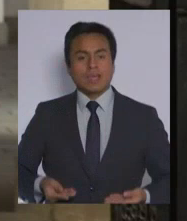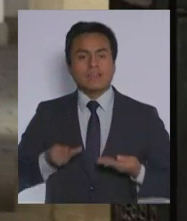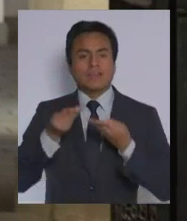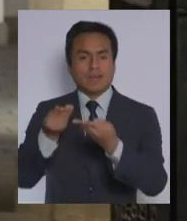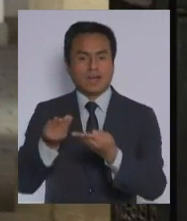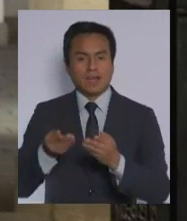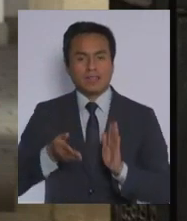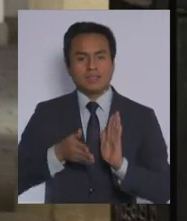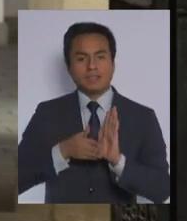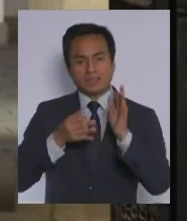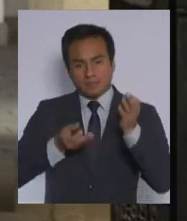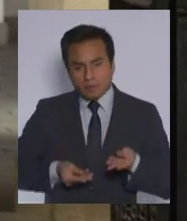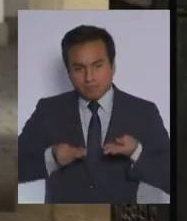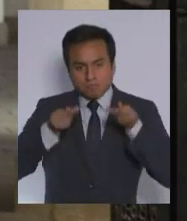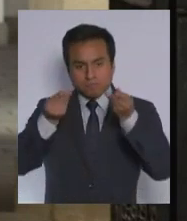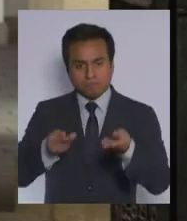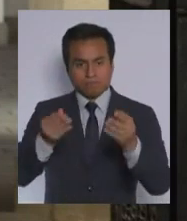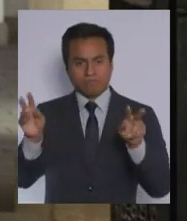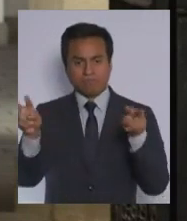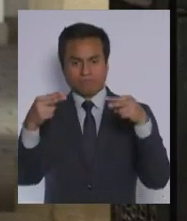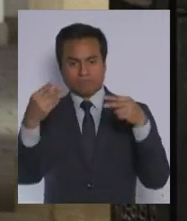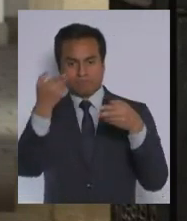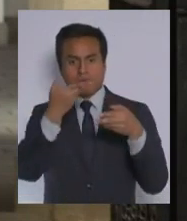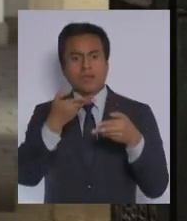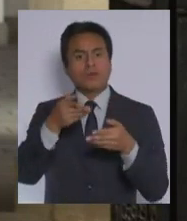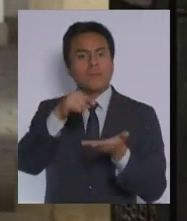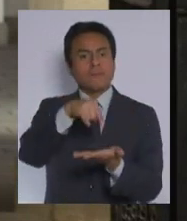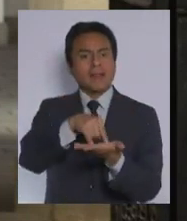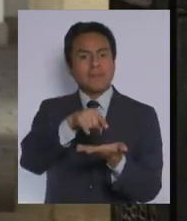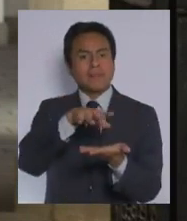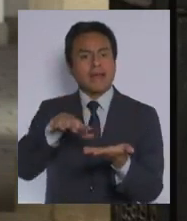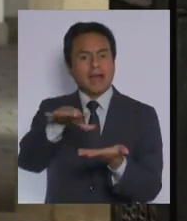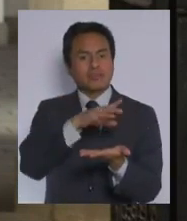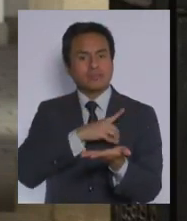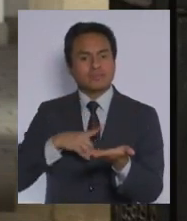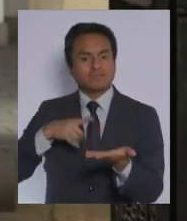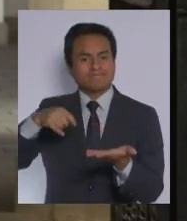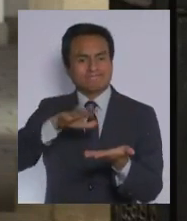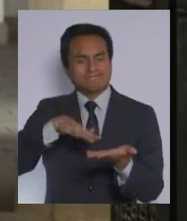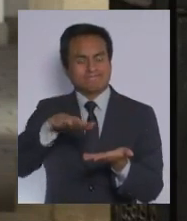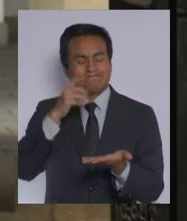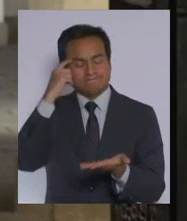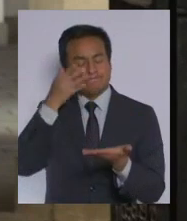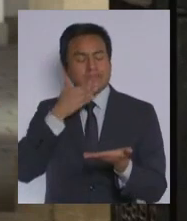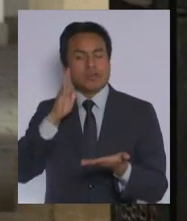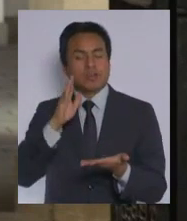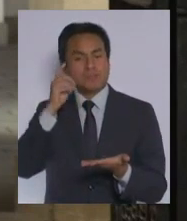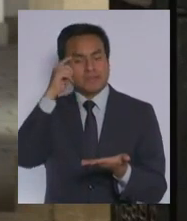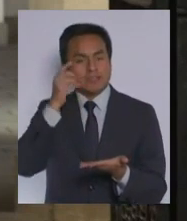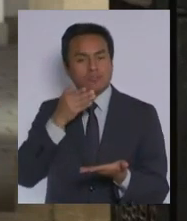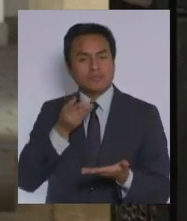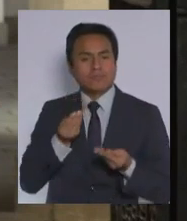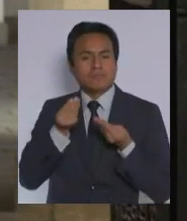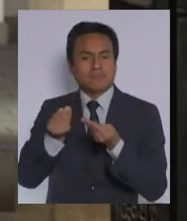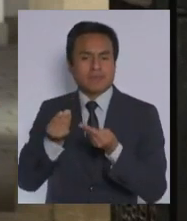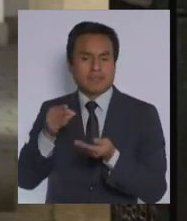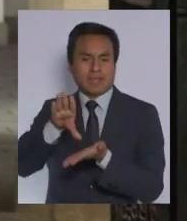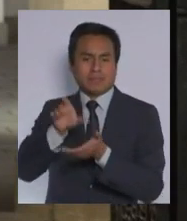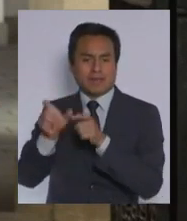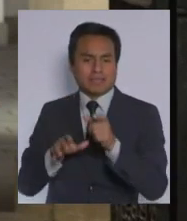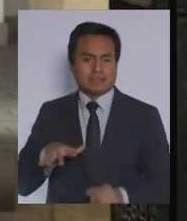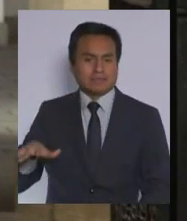los antecedentes sobre la mesa para que nuestros parlamentarios tomen las mejores decisiones pensando en el bien del país